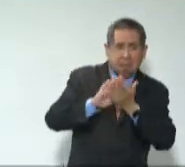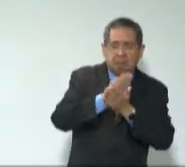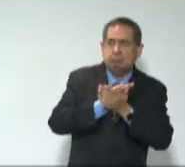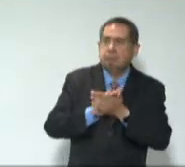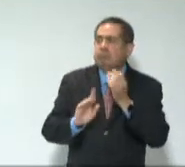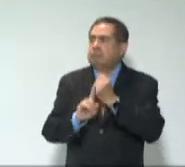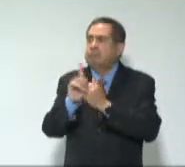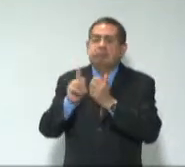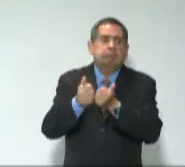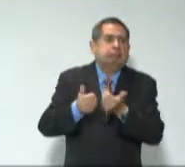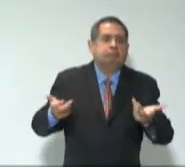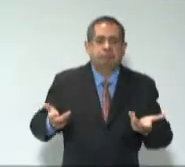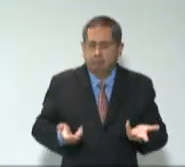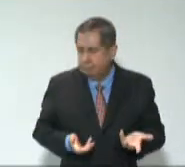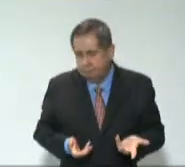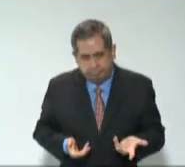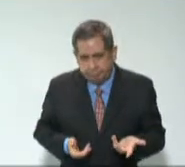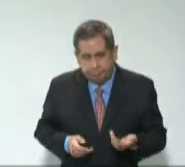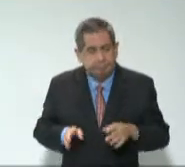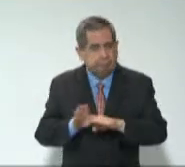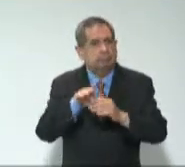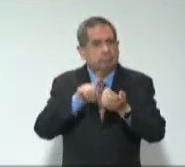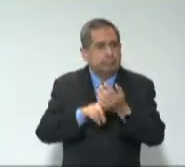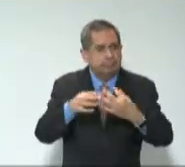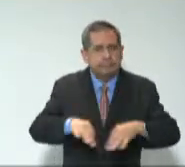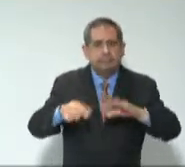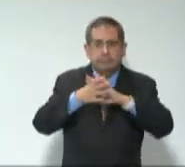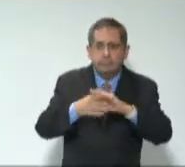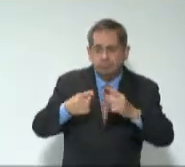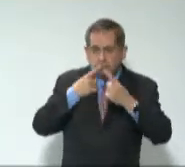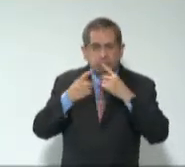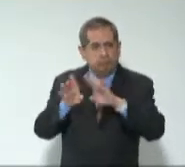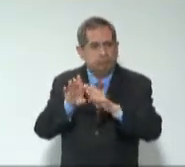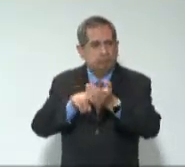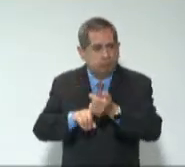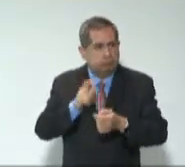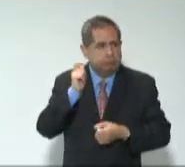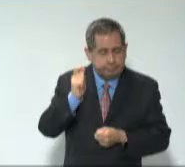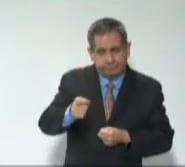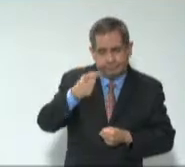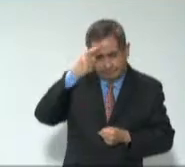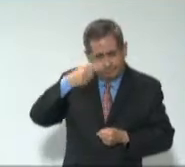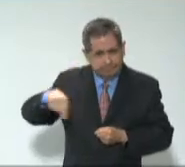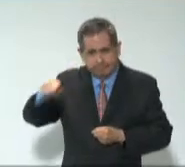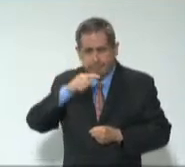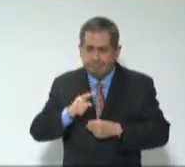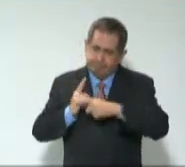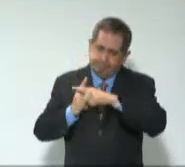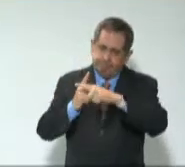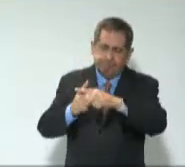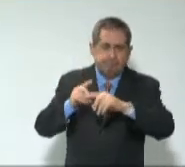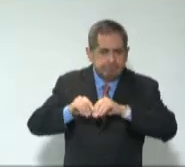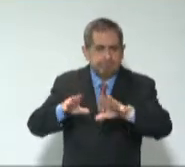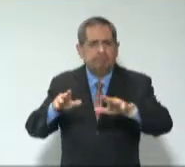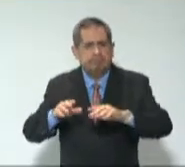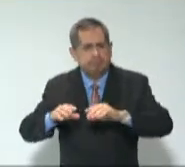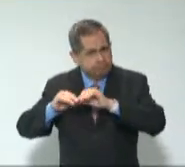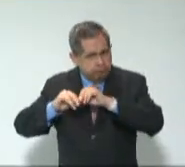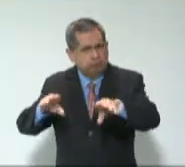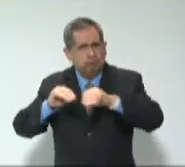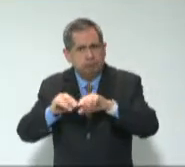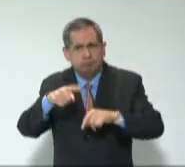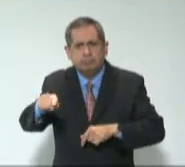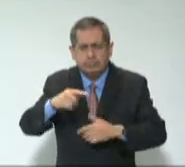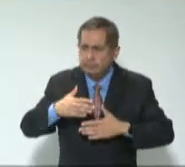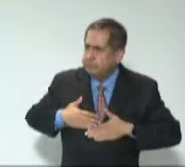ciudadanos las estrategias de de transparencia y rendición de cuentas no solamente buscan reconstruir la confianza de la ciudadanía en